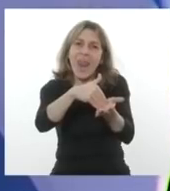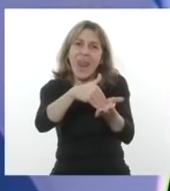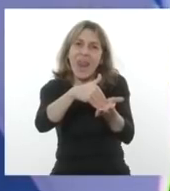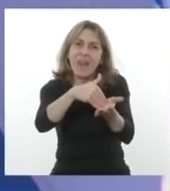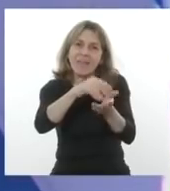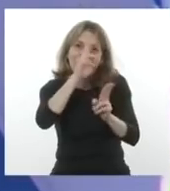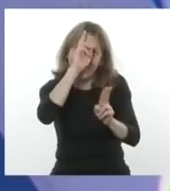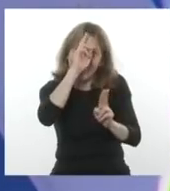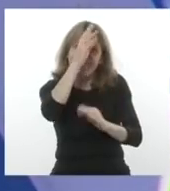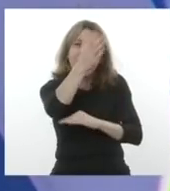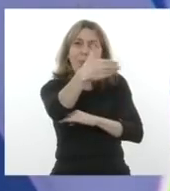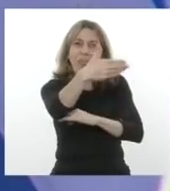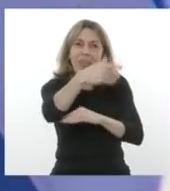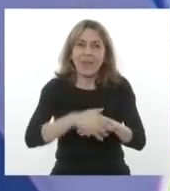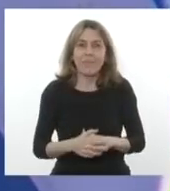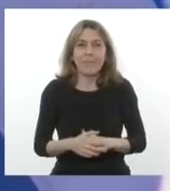a la bandera.